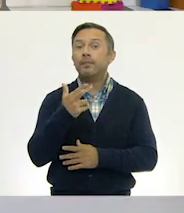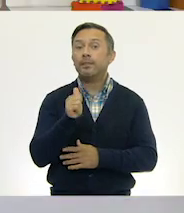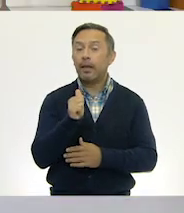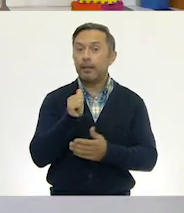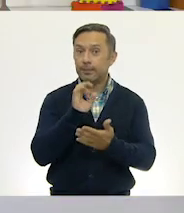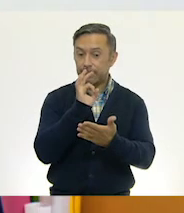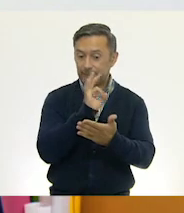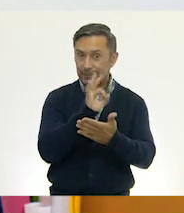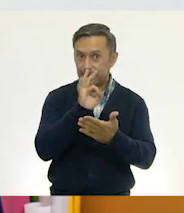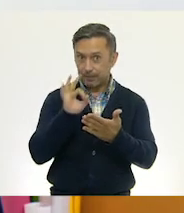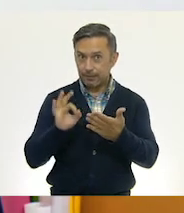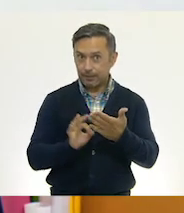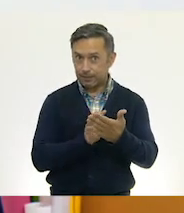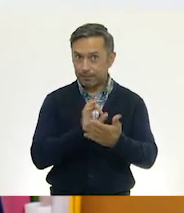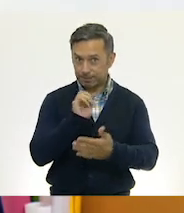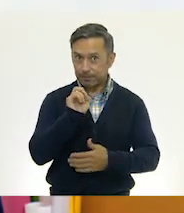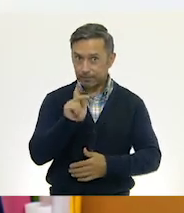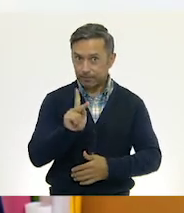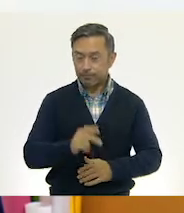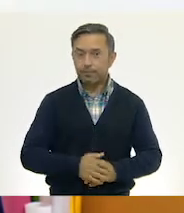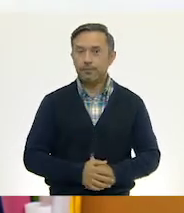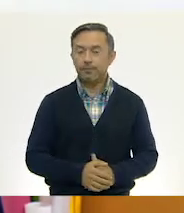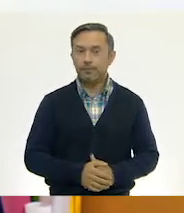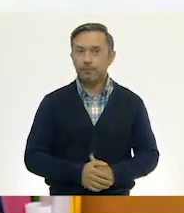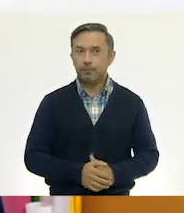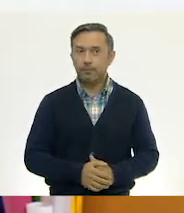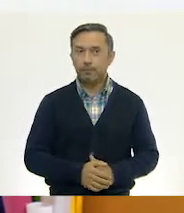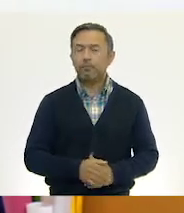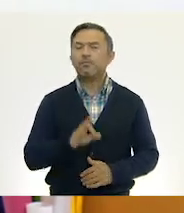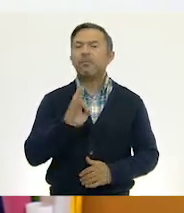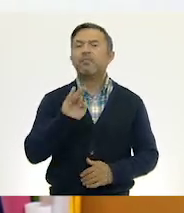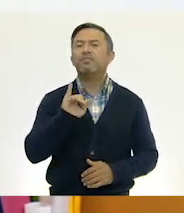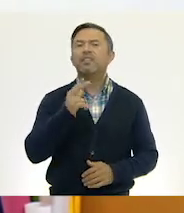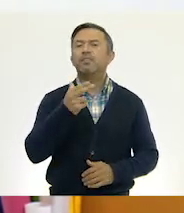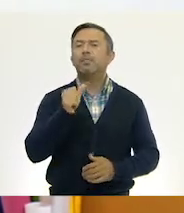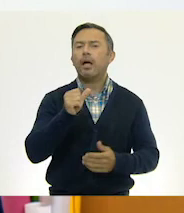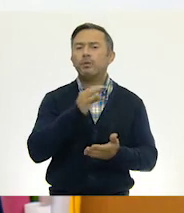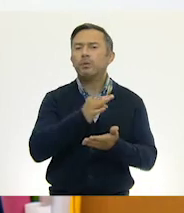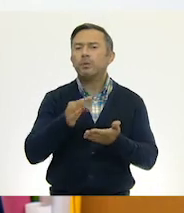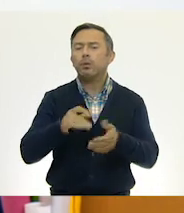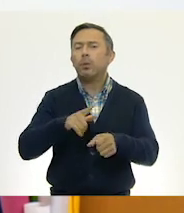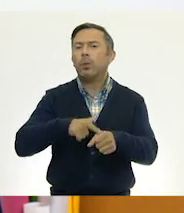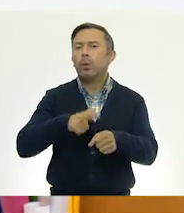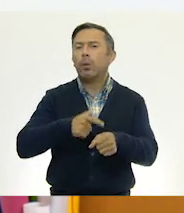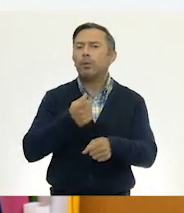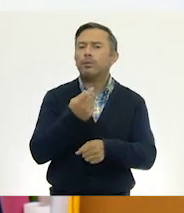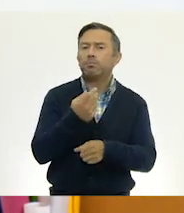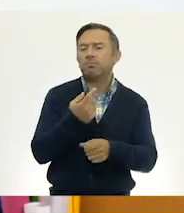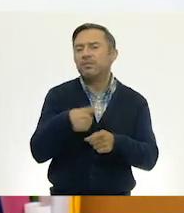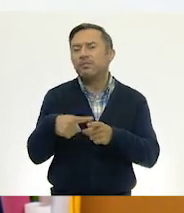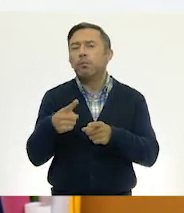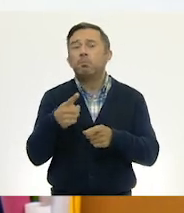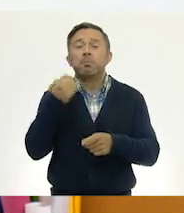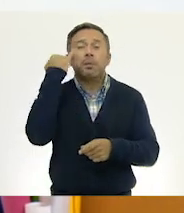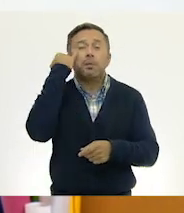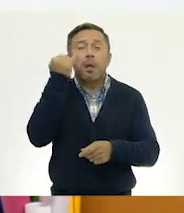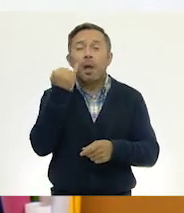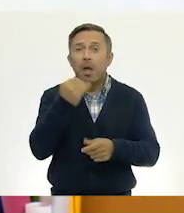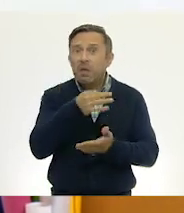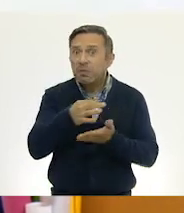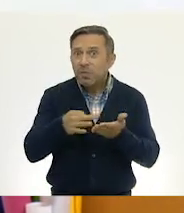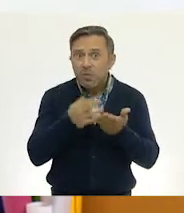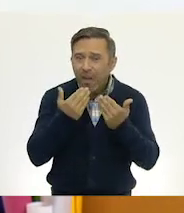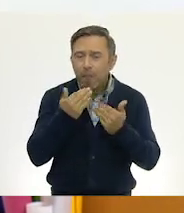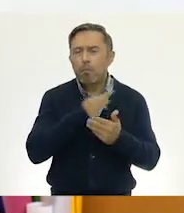nuestras tarjetas, ¿de acuerdo? Muy bien. Vamos a utilizar tres colores de fichas. Ustedes en casa pueden utilizar piedritas, frijolitos, taparroscas, lo que